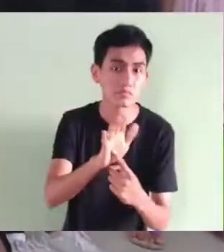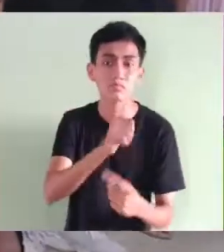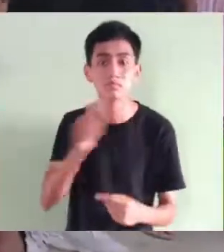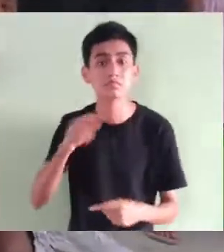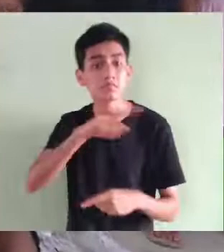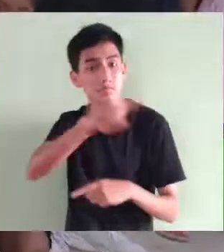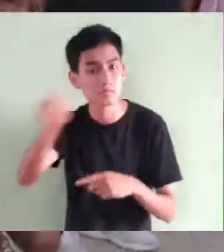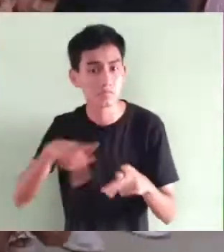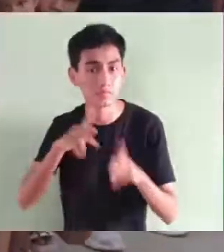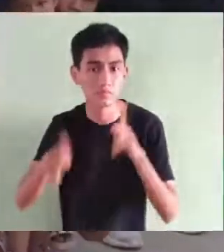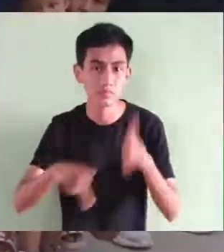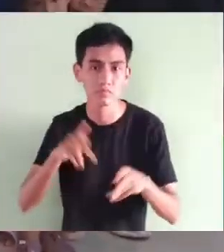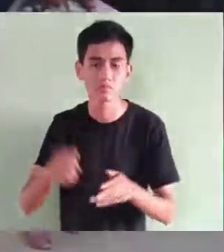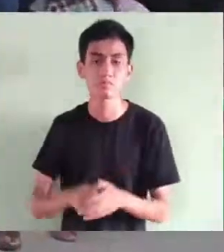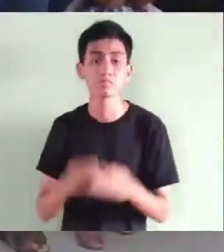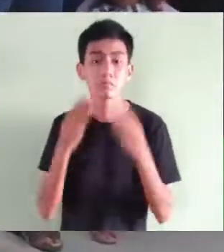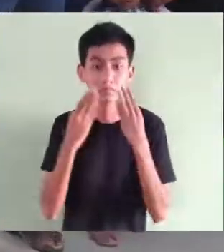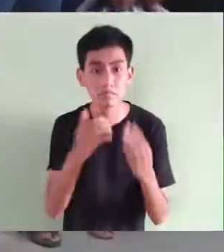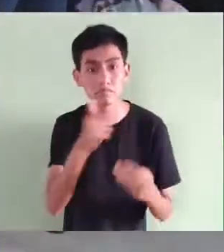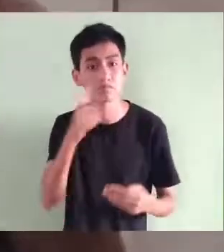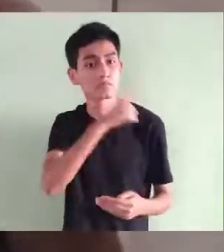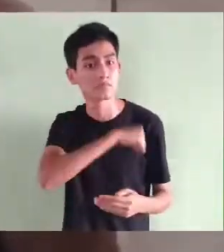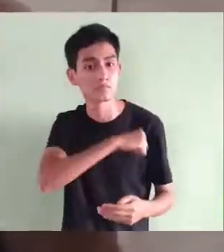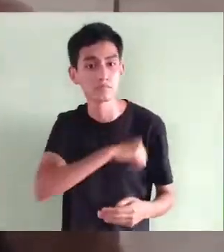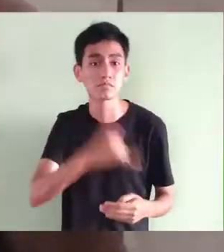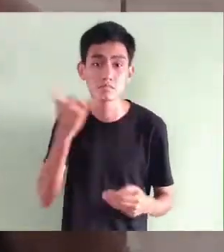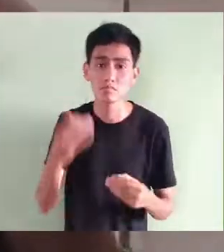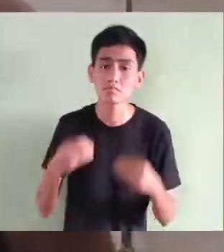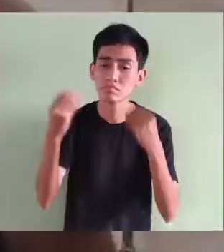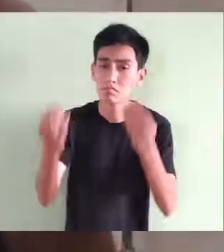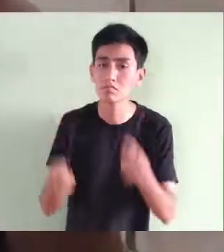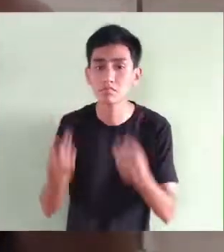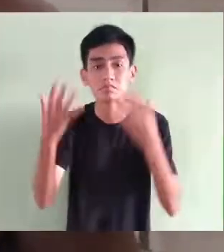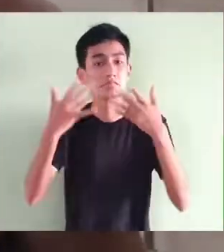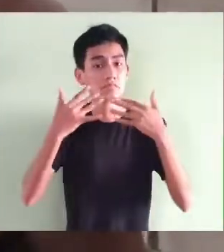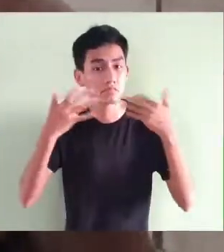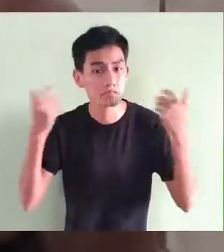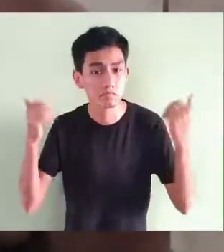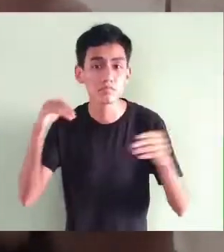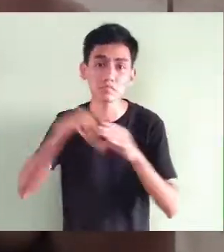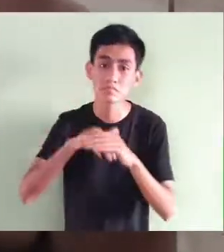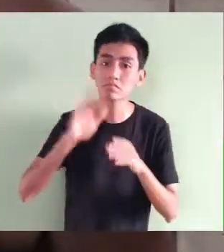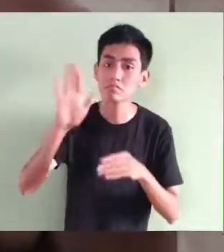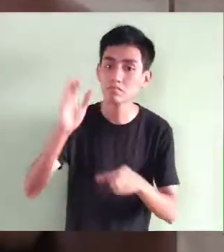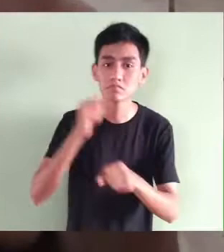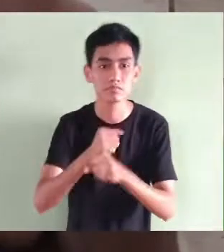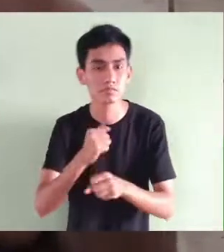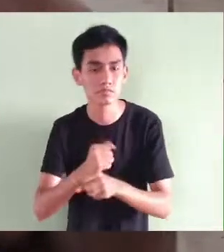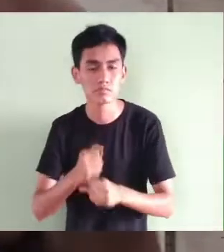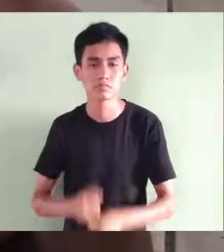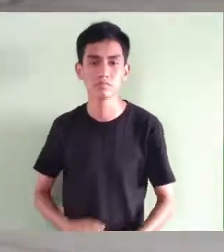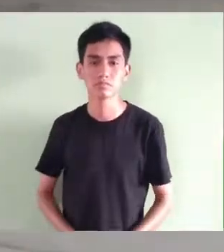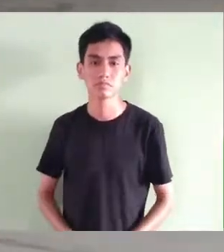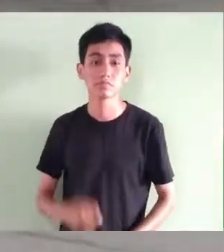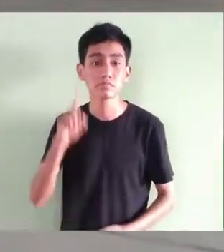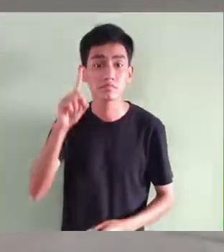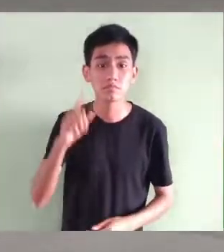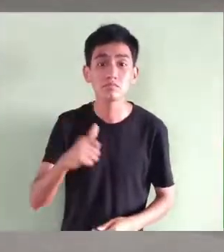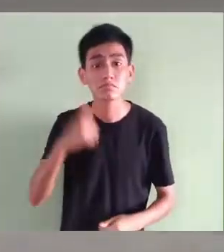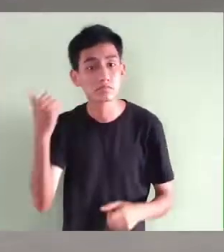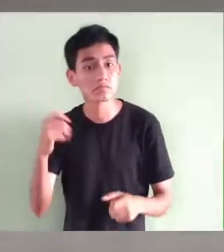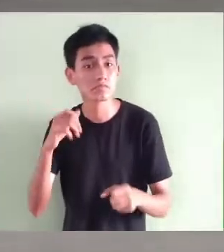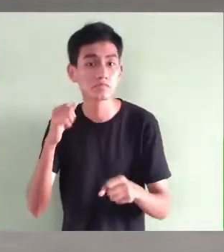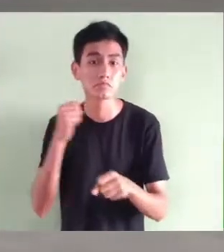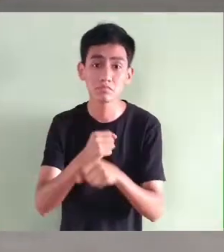presentar a un escenario artístico. Gracias a la alcaldesa y se lo desea muchas felicidades y suerte en su trabajo. Una de